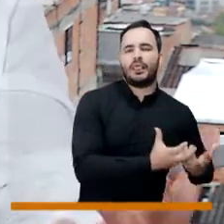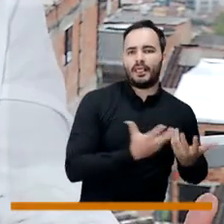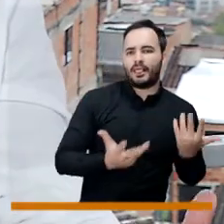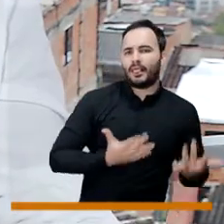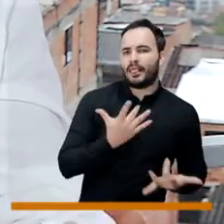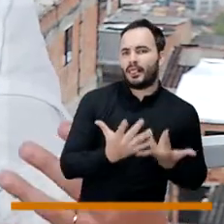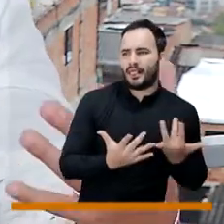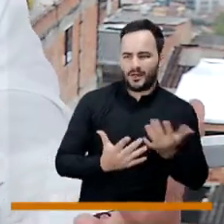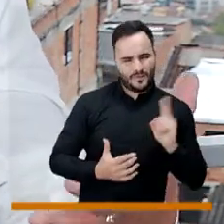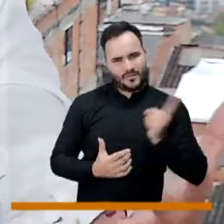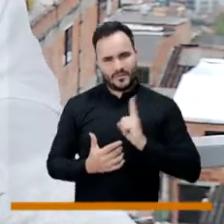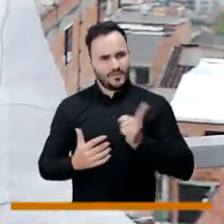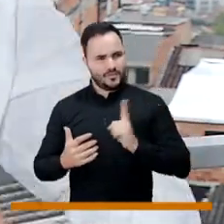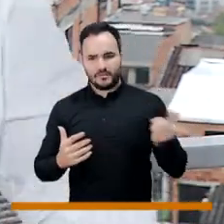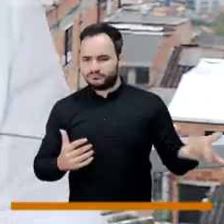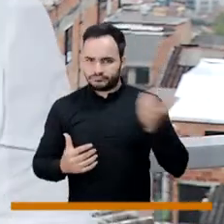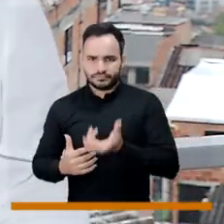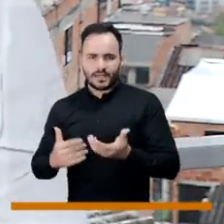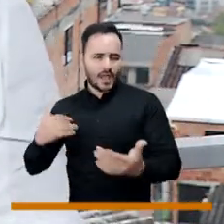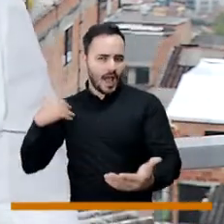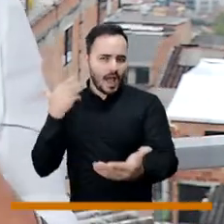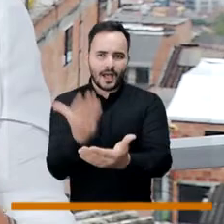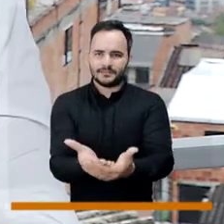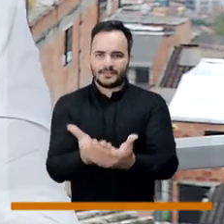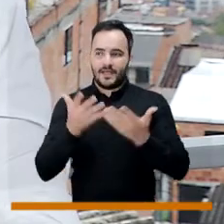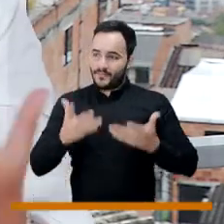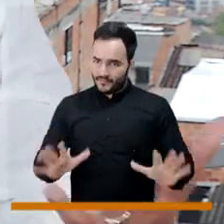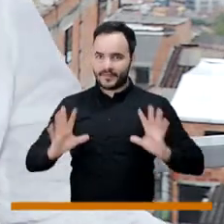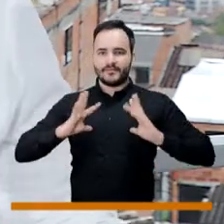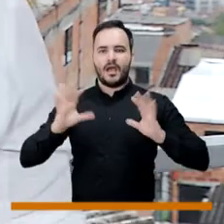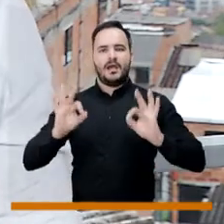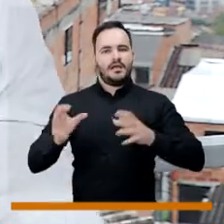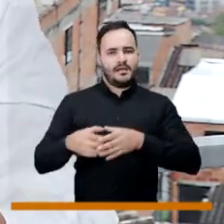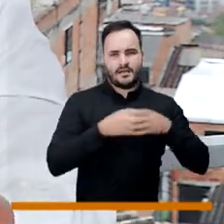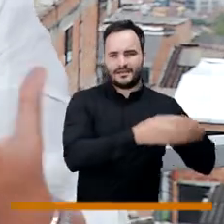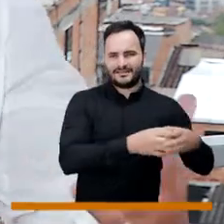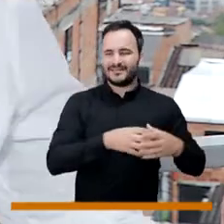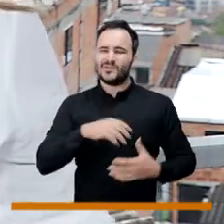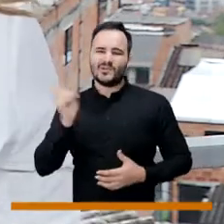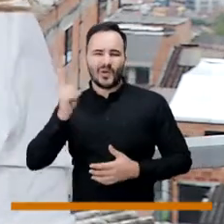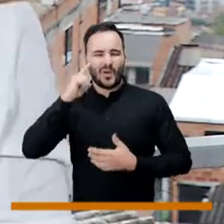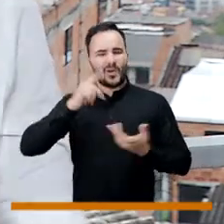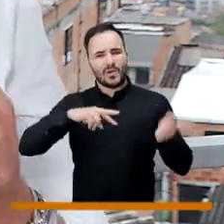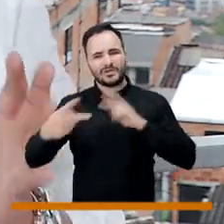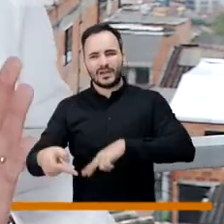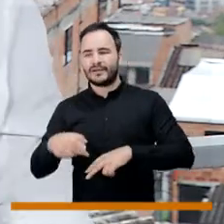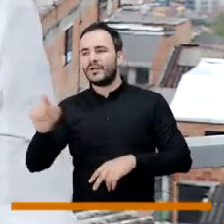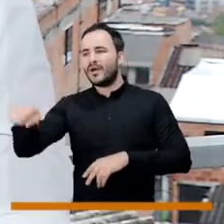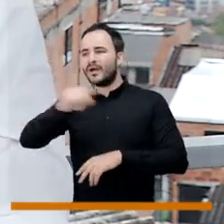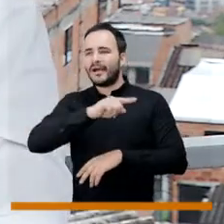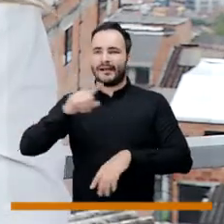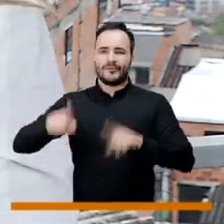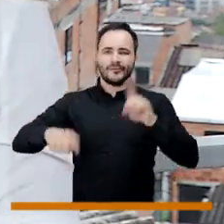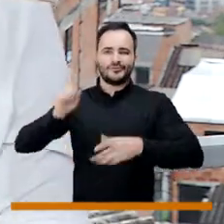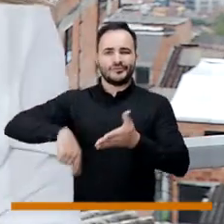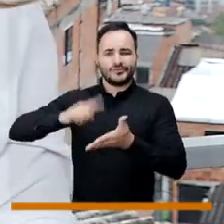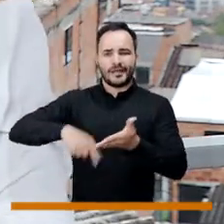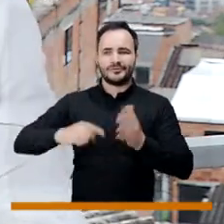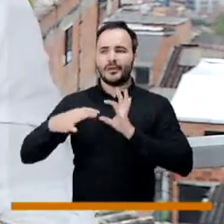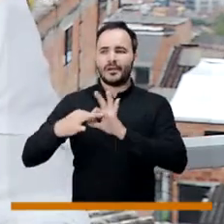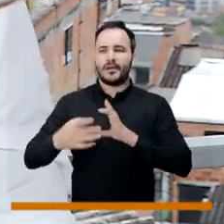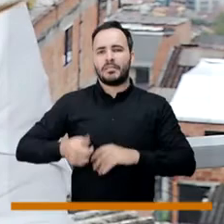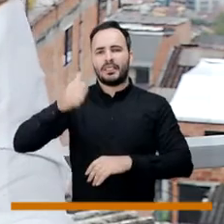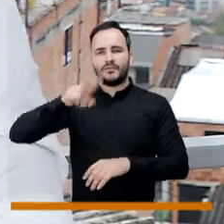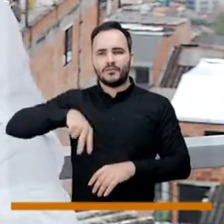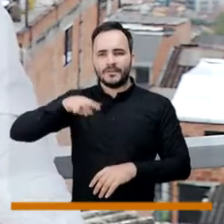exigirle mayor atención a los agentes educativos si hay operadores o aliados estratégicos que tienen contratos de 2 meses